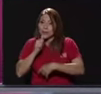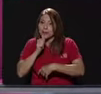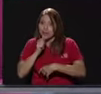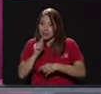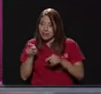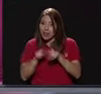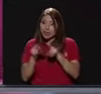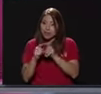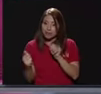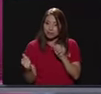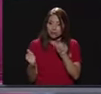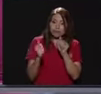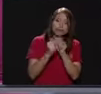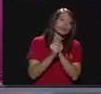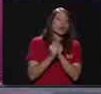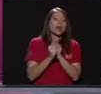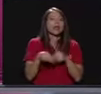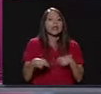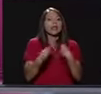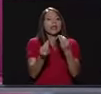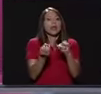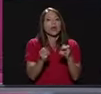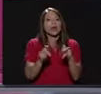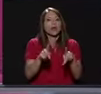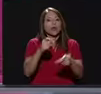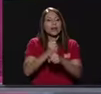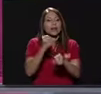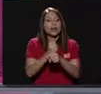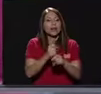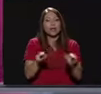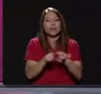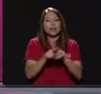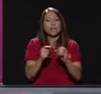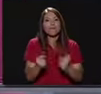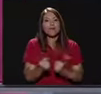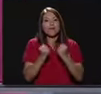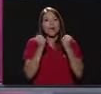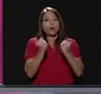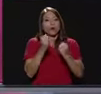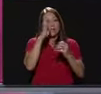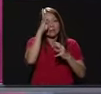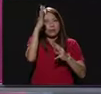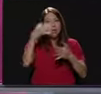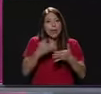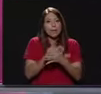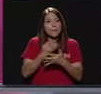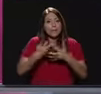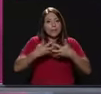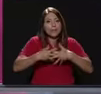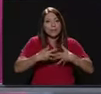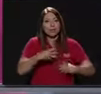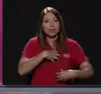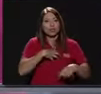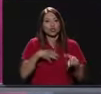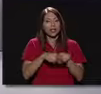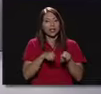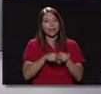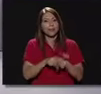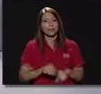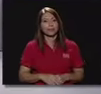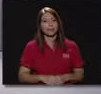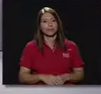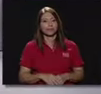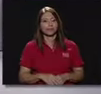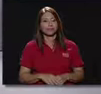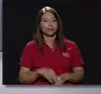incorpore y genere esas fuentes de empleo y también fortalecer todo lo que es los emprendimientos también. Okay.